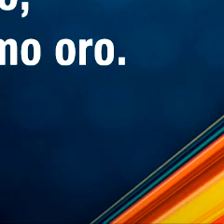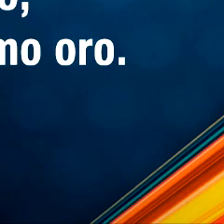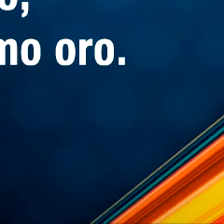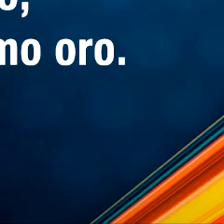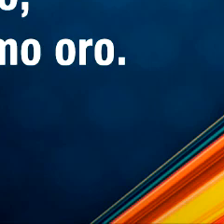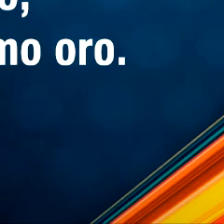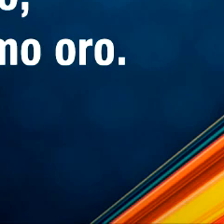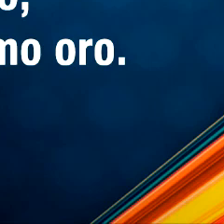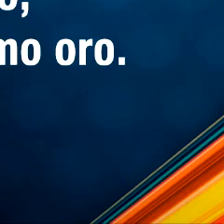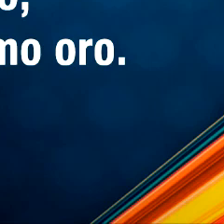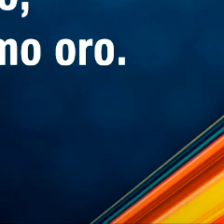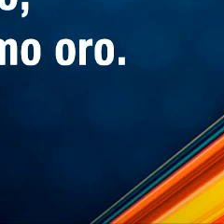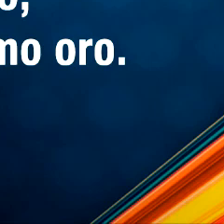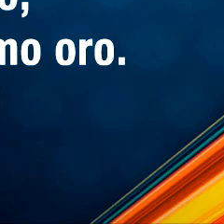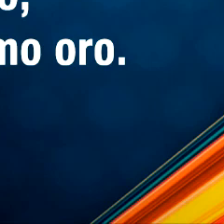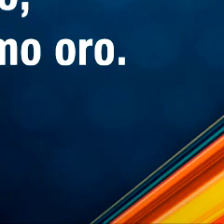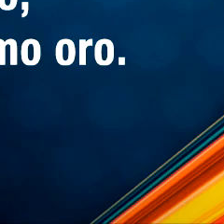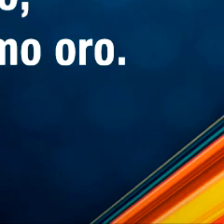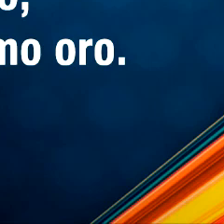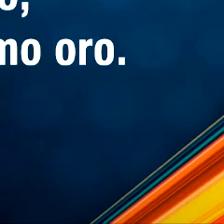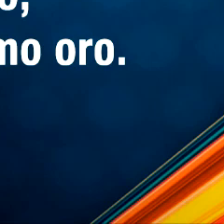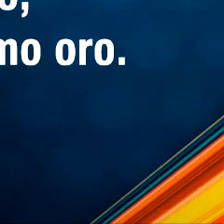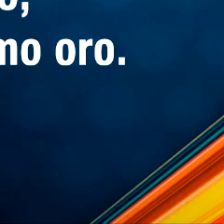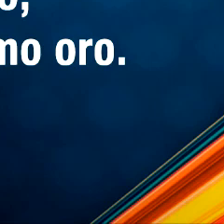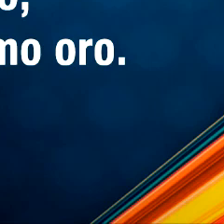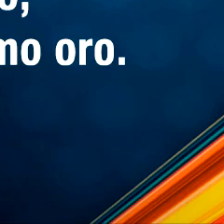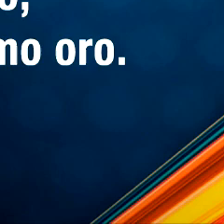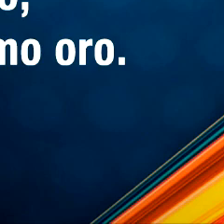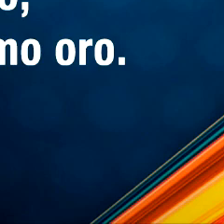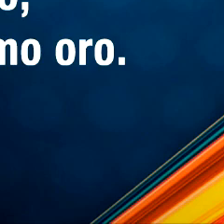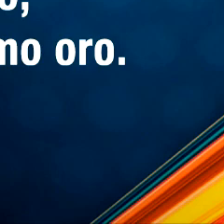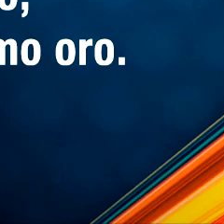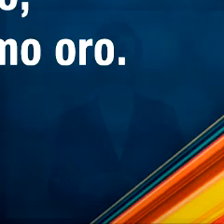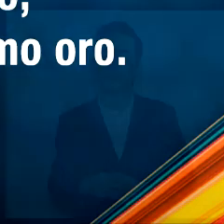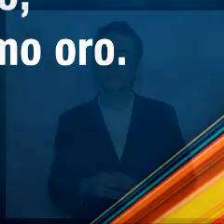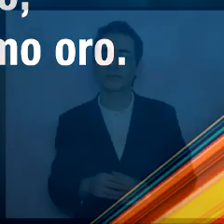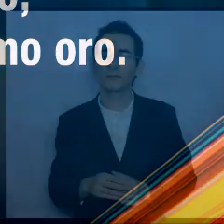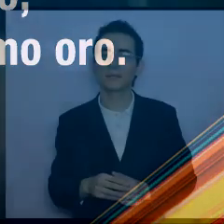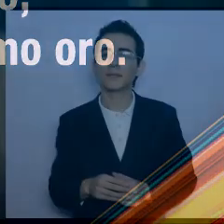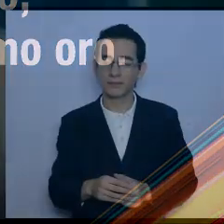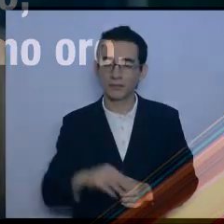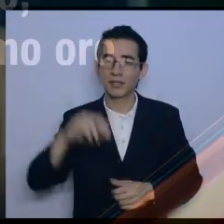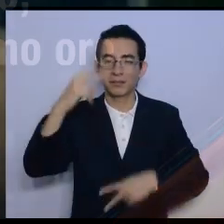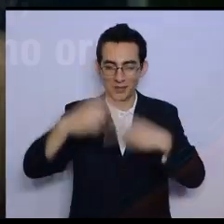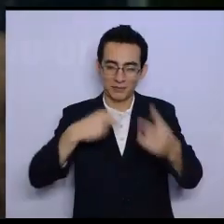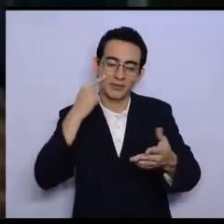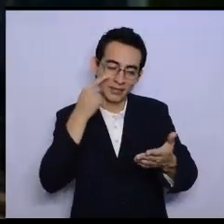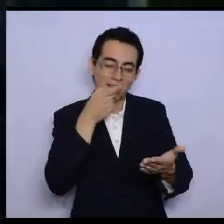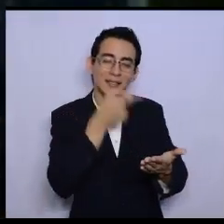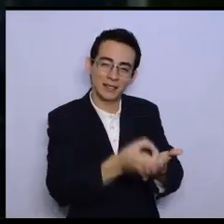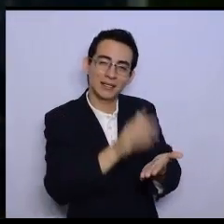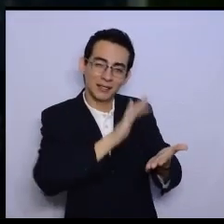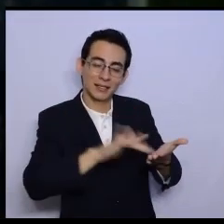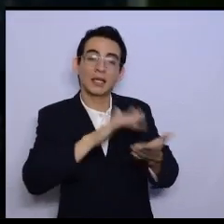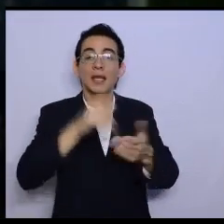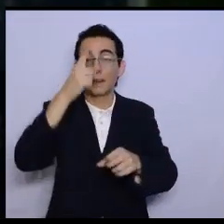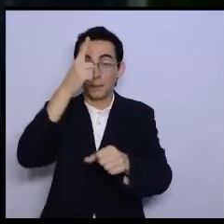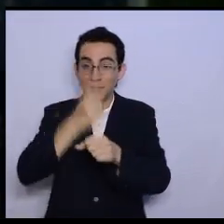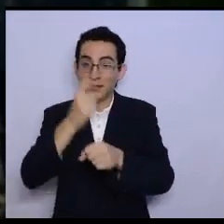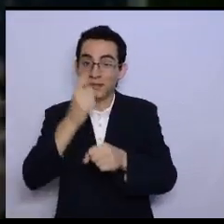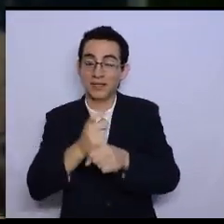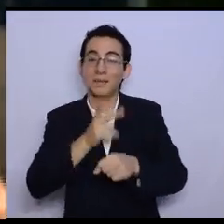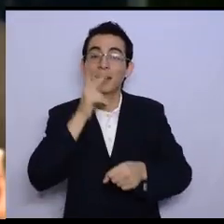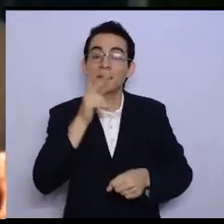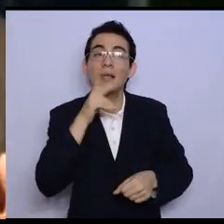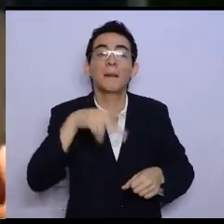me probará y saldré como oro. ¿Qué versículo? Vamos a estudiarlo. La primera frase donde